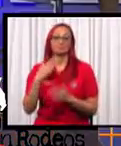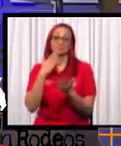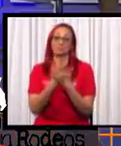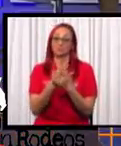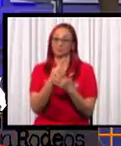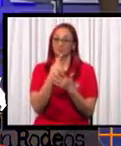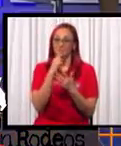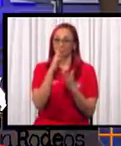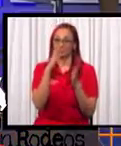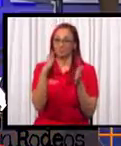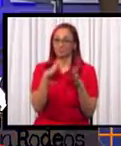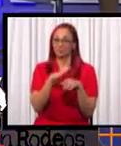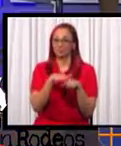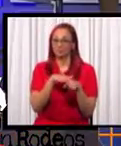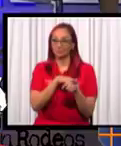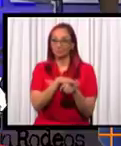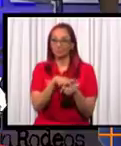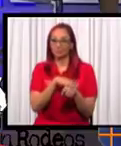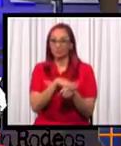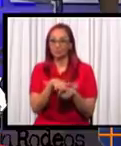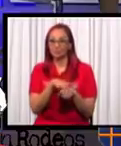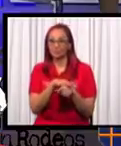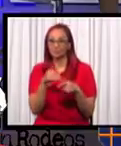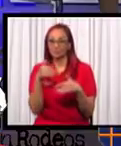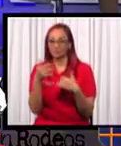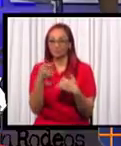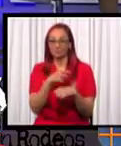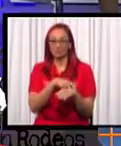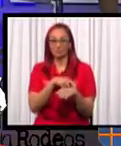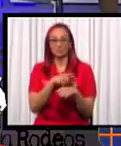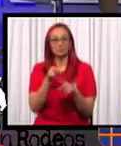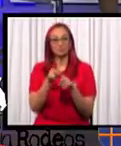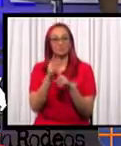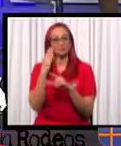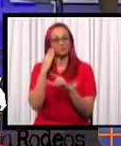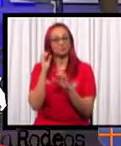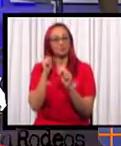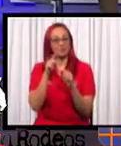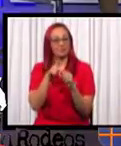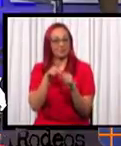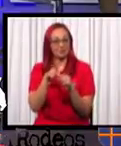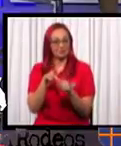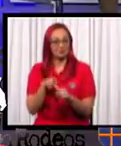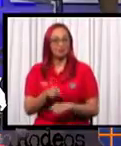favor, a partir de este momento usted sabe que puede participar.